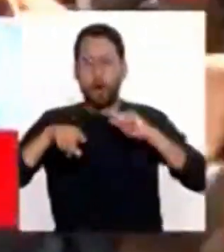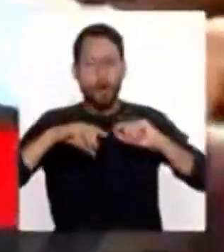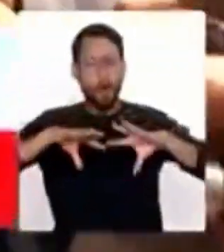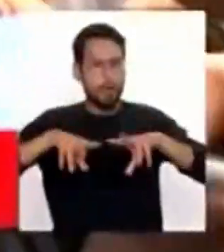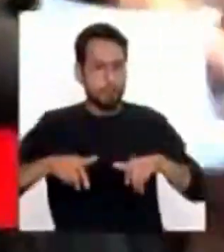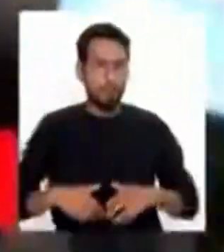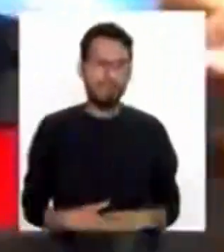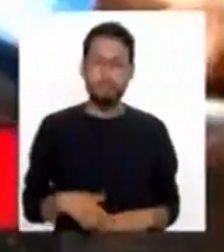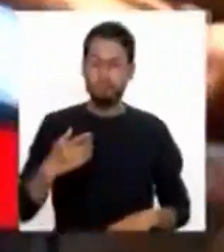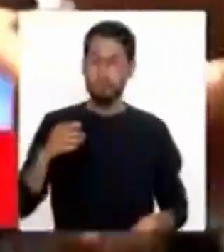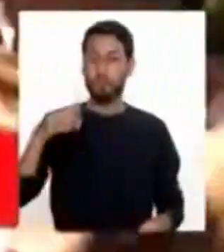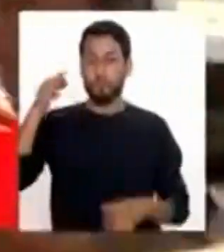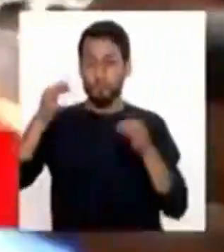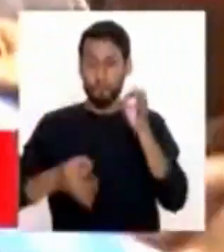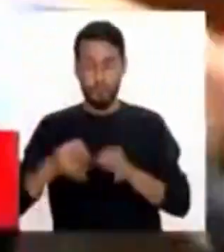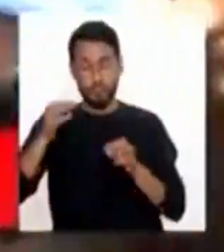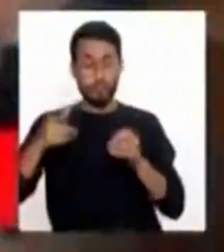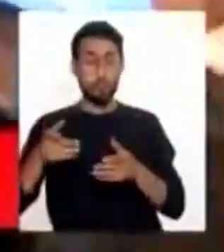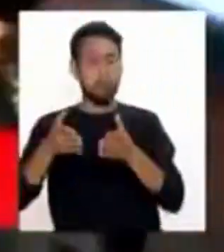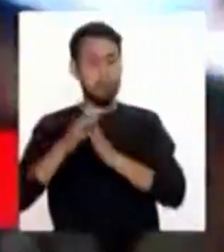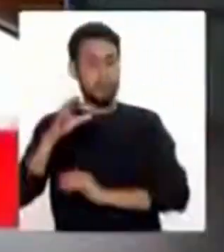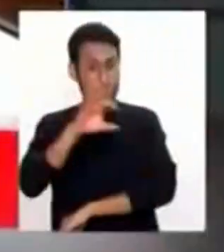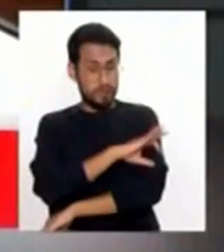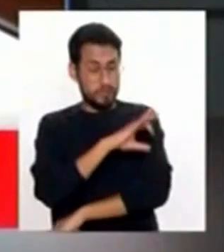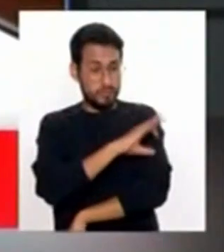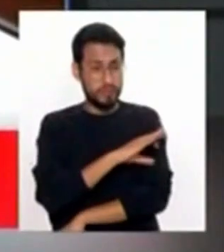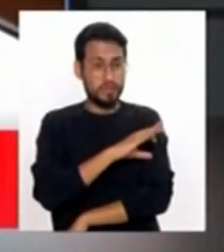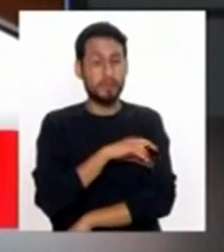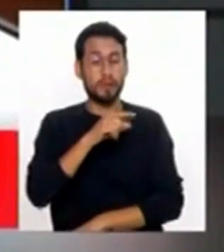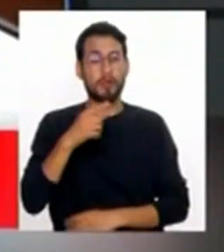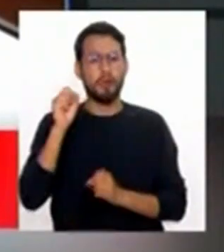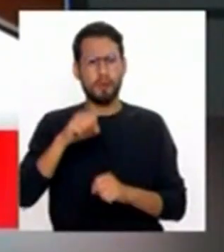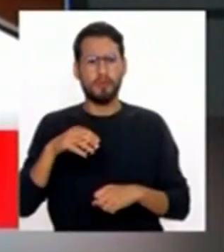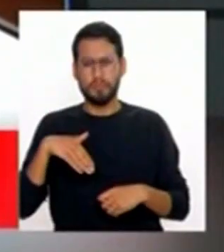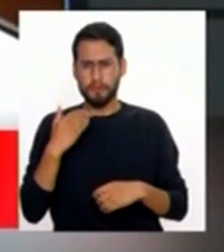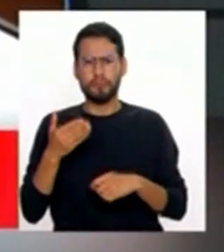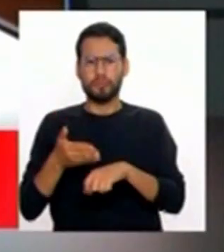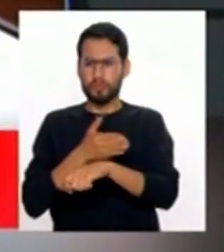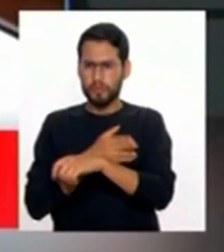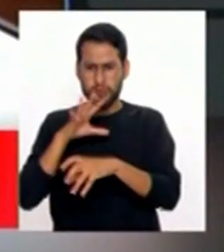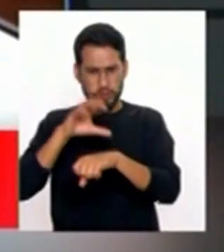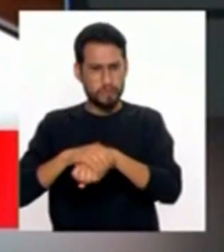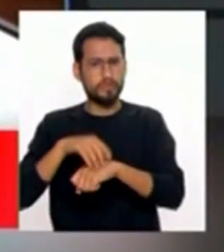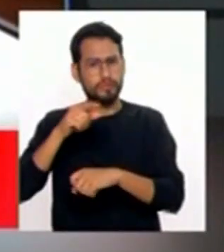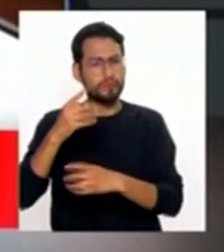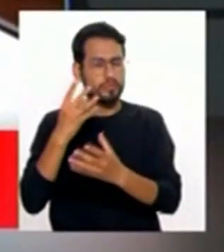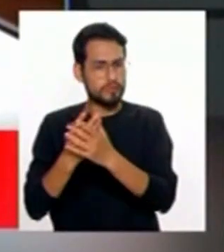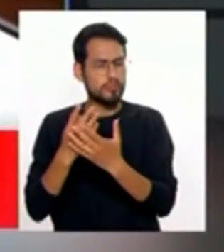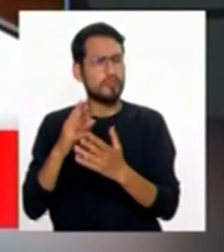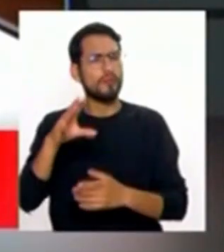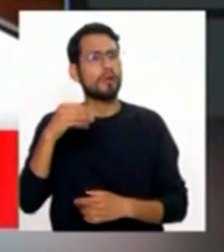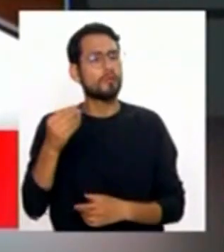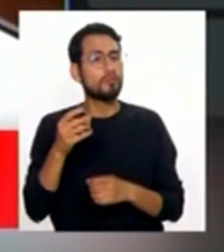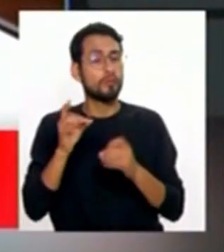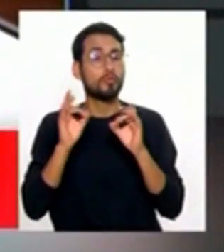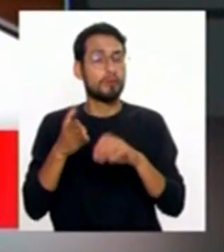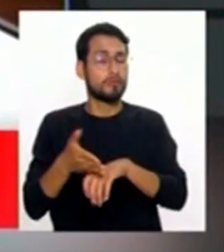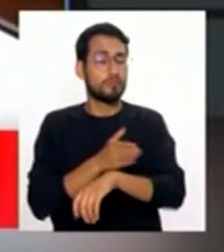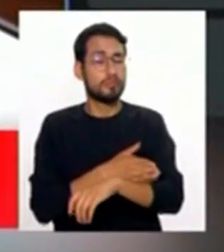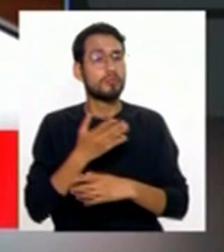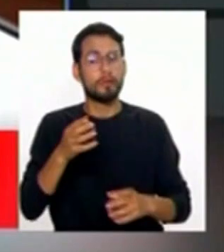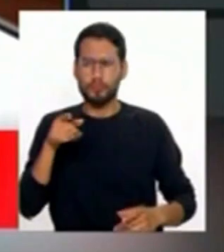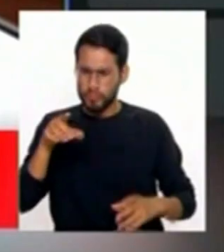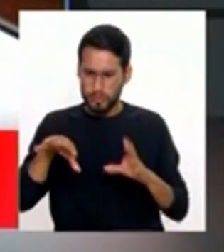Leodán Cristóbal Ayala aceptó el pedido que hizo la Fiscalía de variar la medida de comparecencia con restricciones por prisión preventiva,